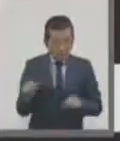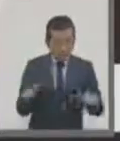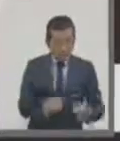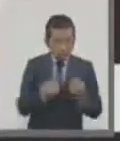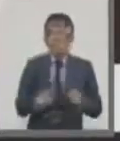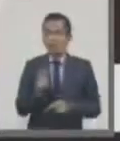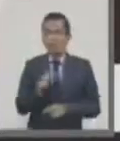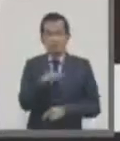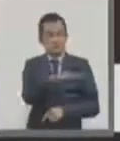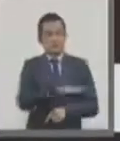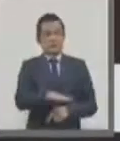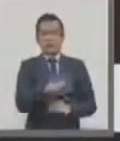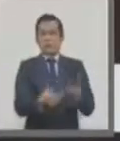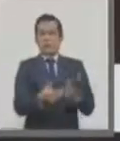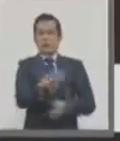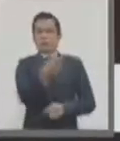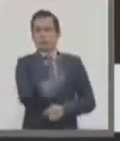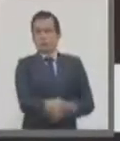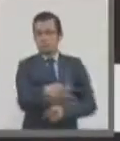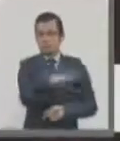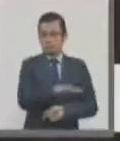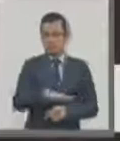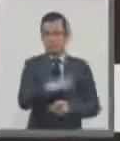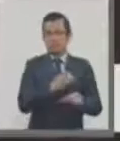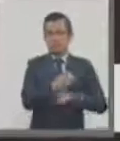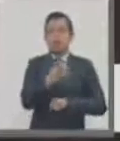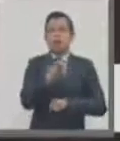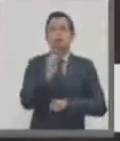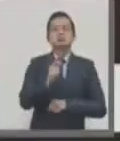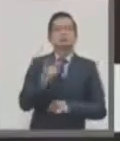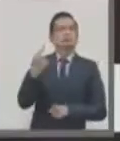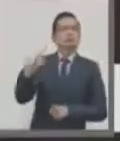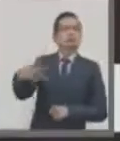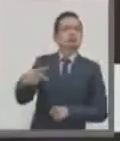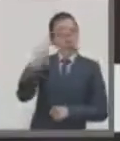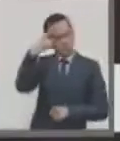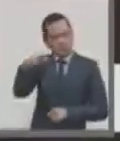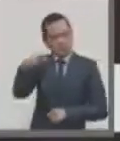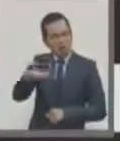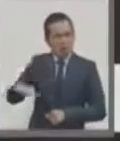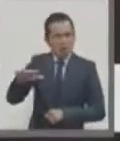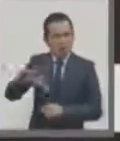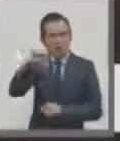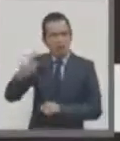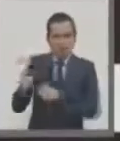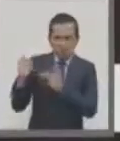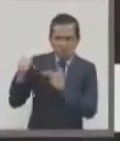de la vida musical de los afromexicanos, junto con sus bailes que se remontan a los